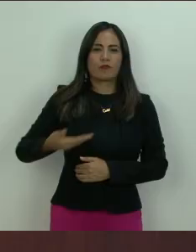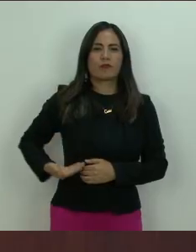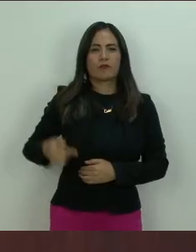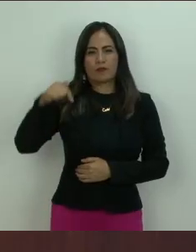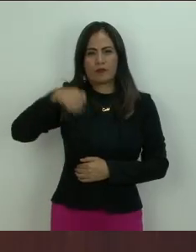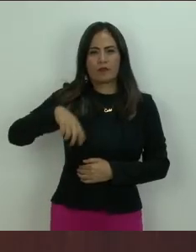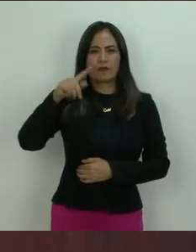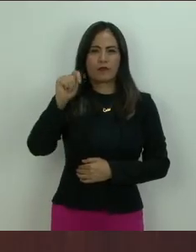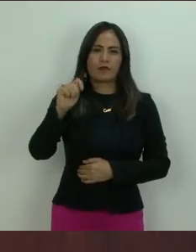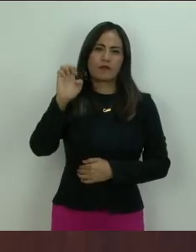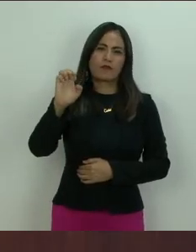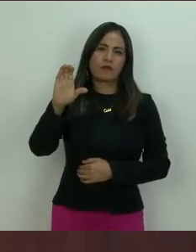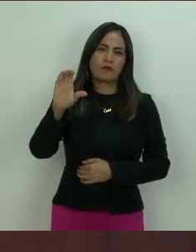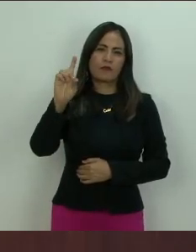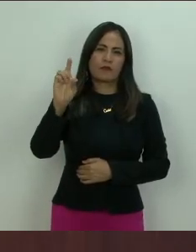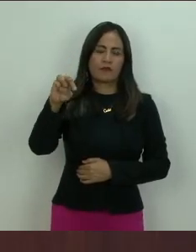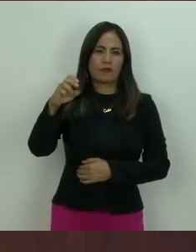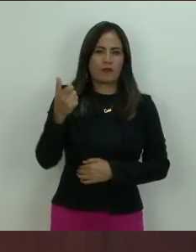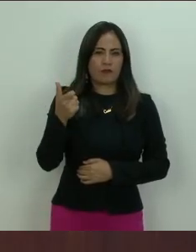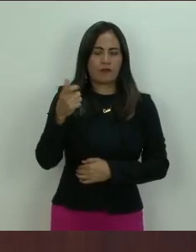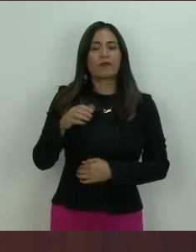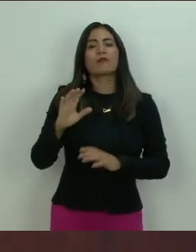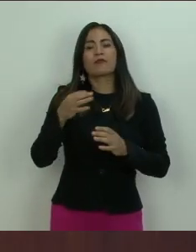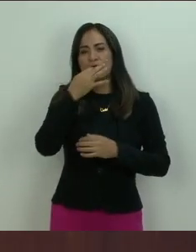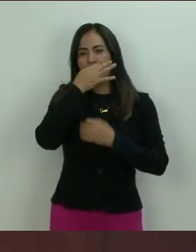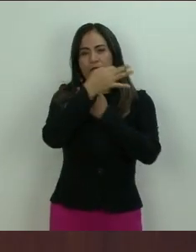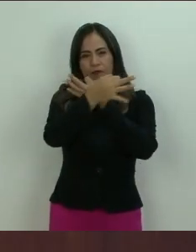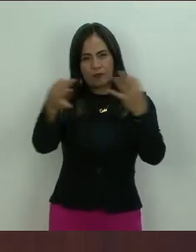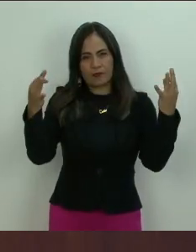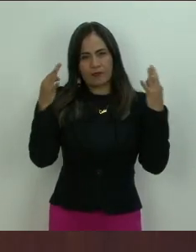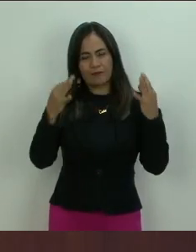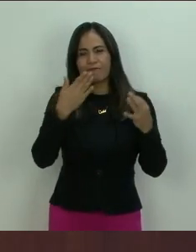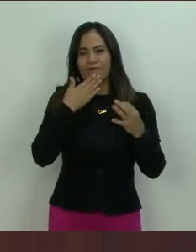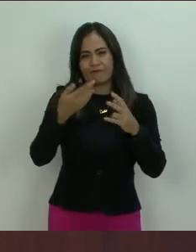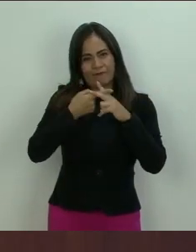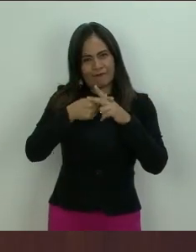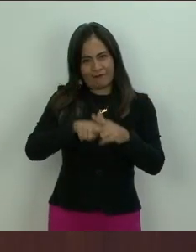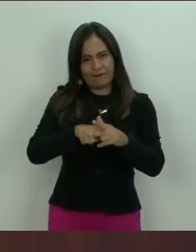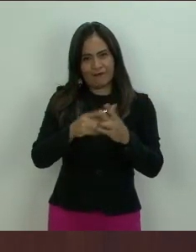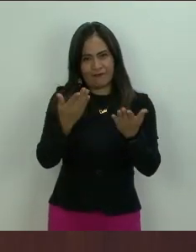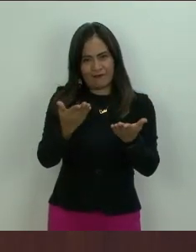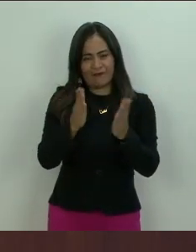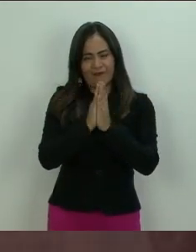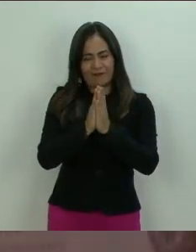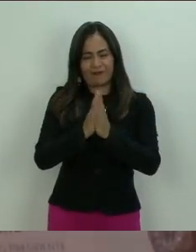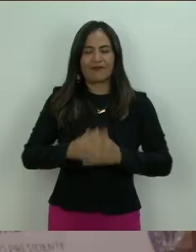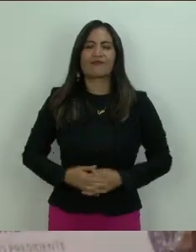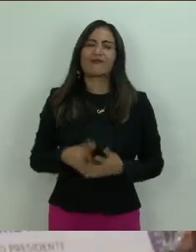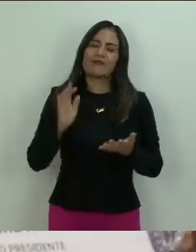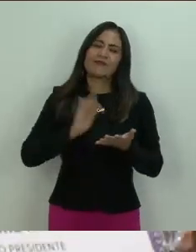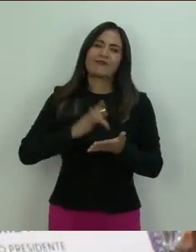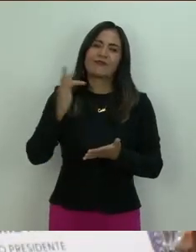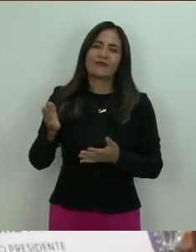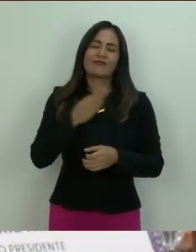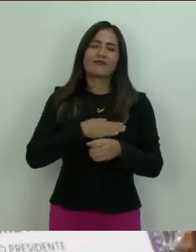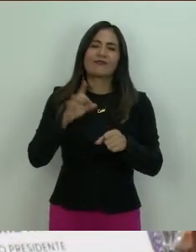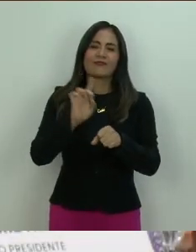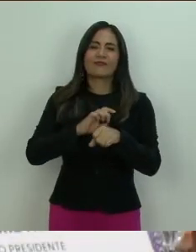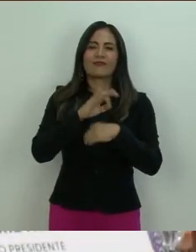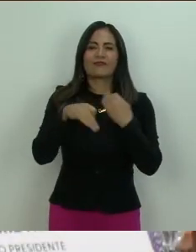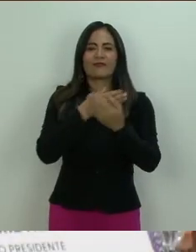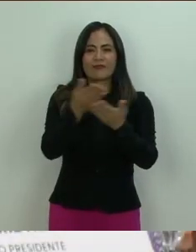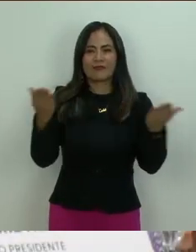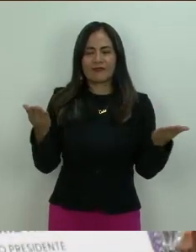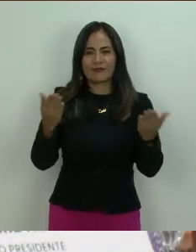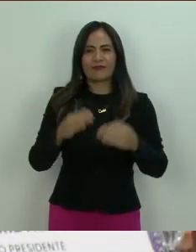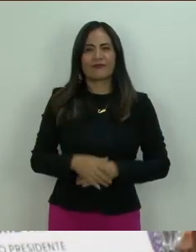Ciudad de México, quien nos dirigirá un mensaje de bienvenida. Por favor, señor. Muchas gracias. Buenos días a todas y a